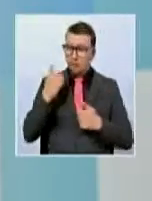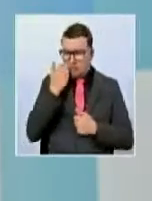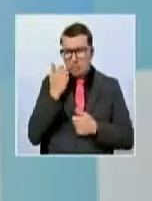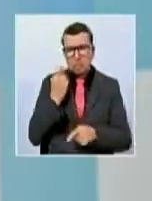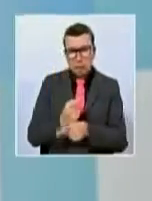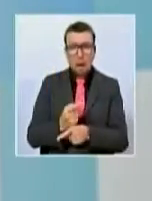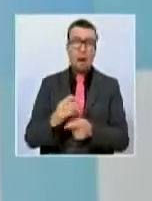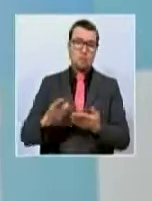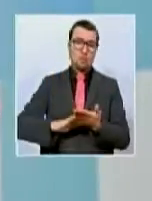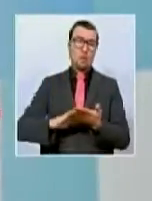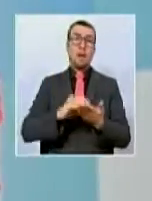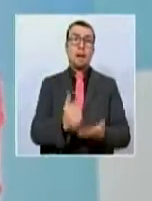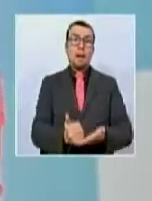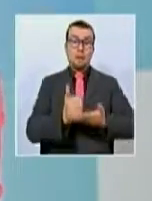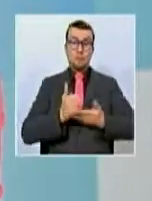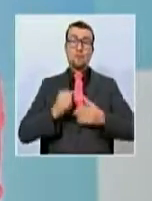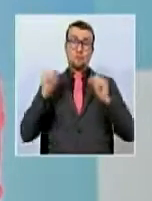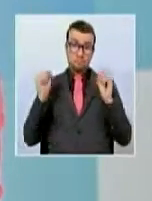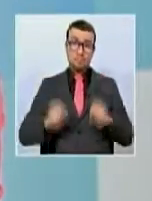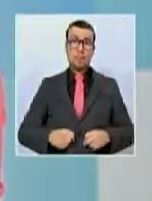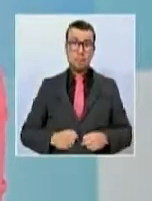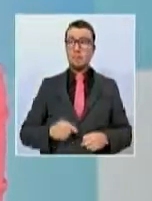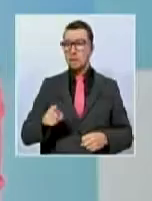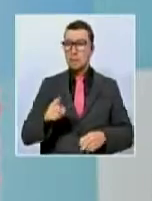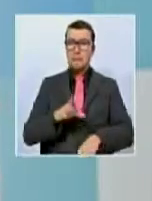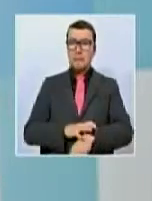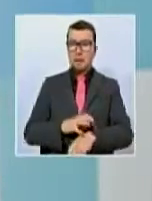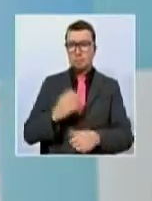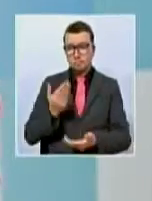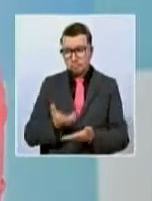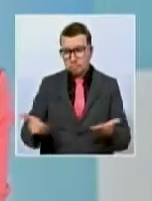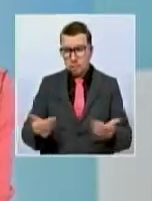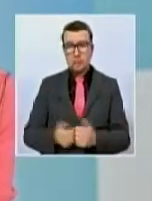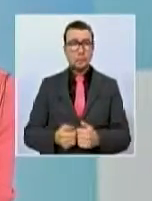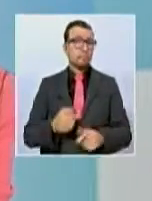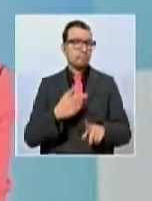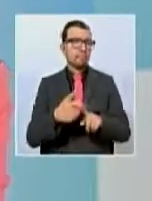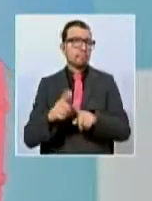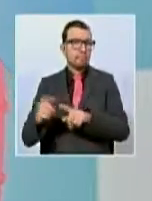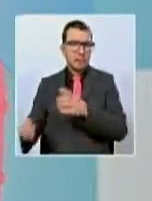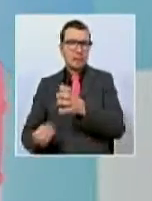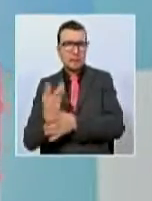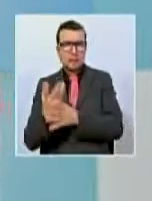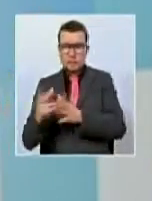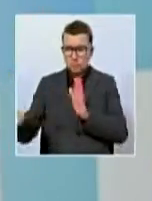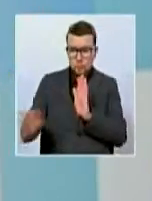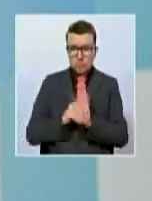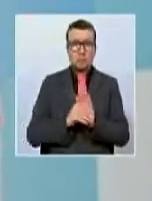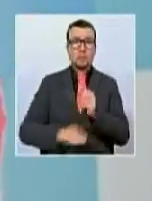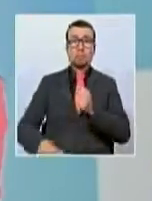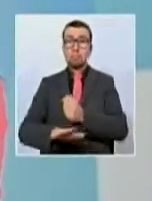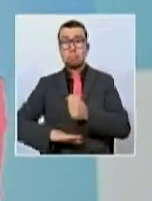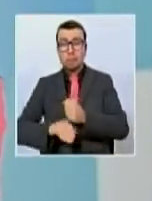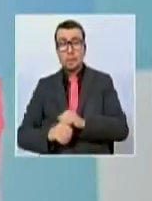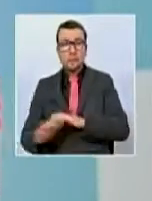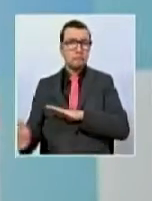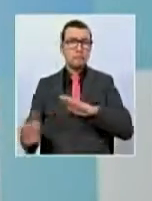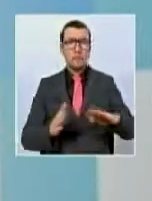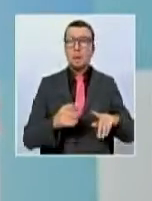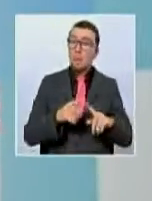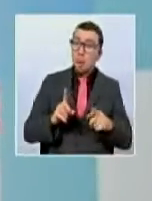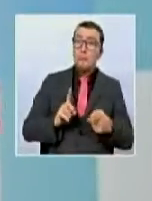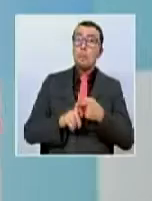como son los fitoterapéuticos que tienen usos medicinales, los que están a base de plantas medicinales. Lo positivo, que